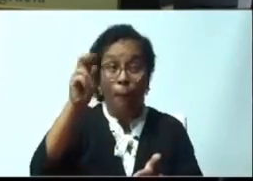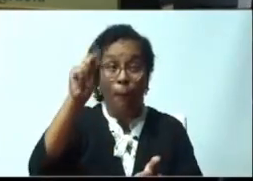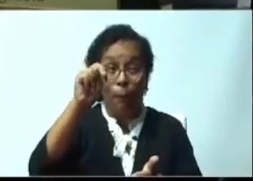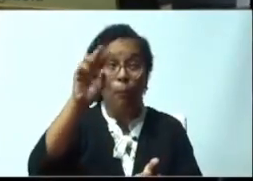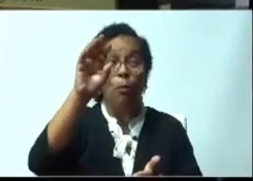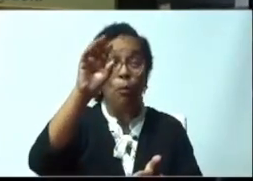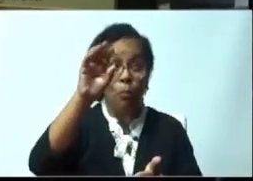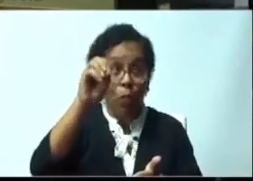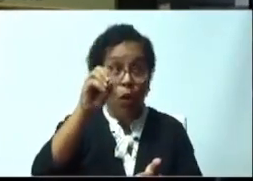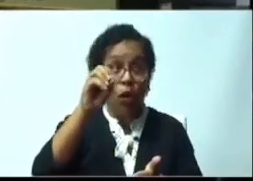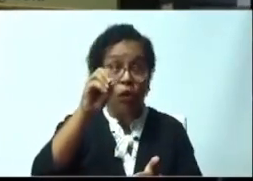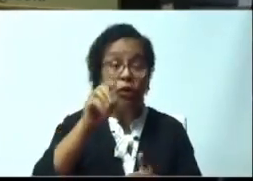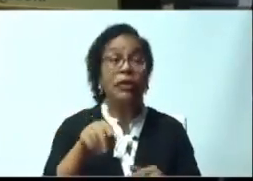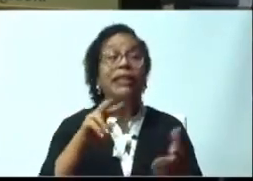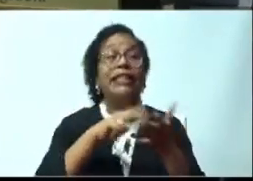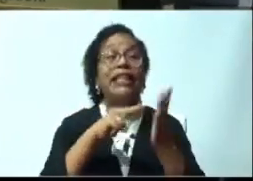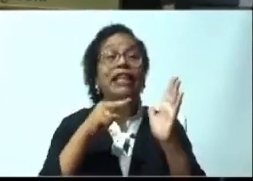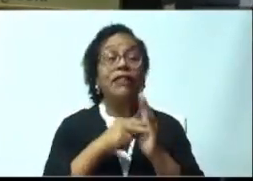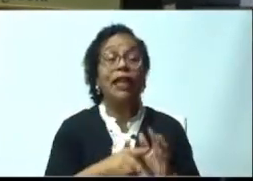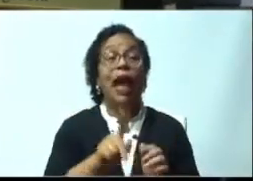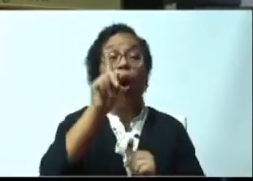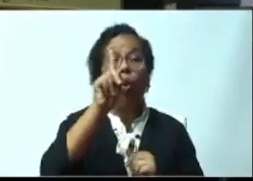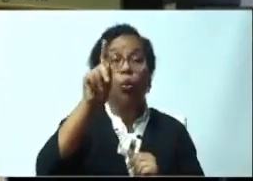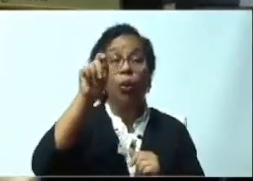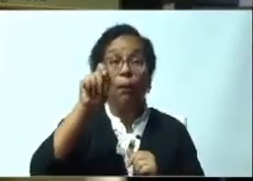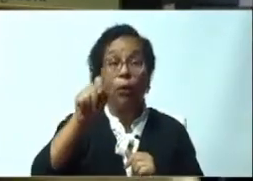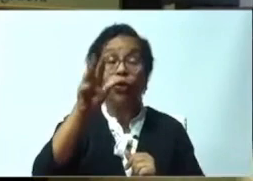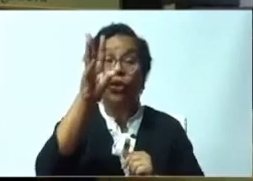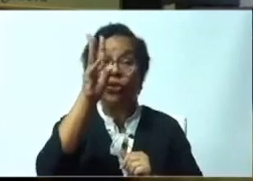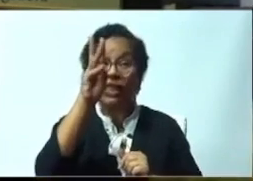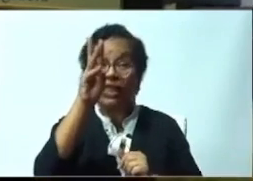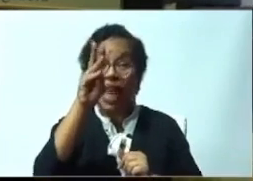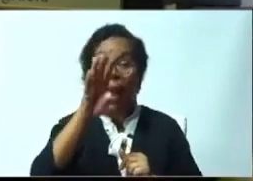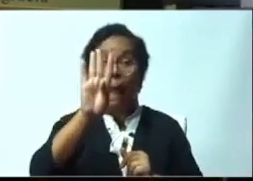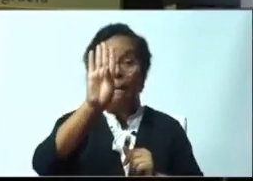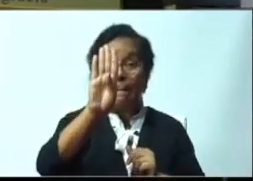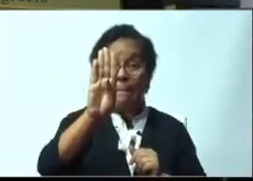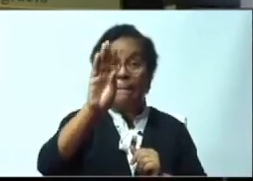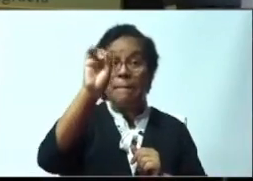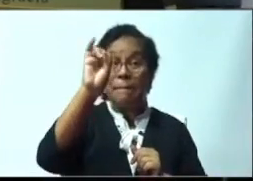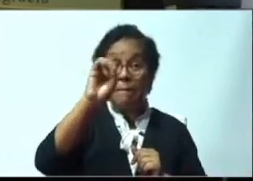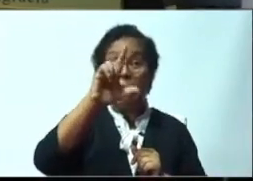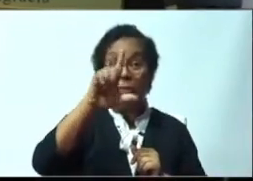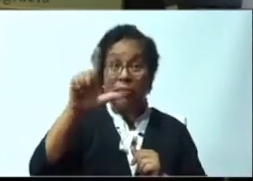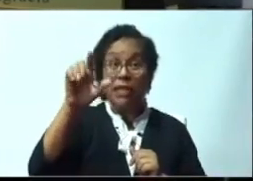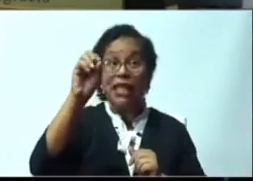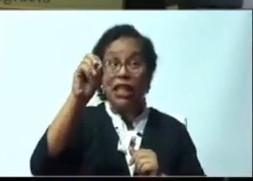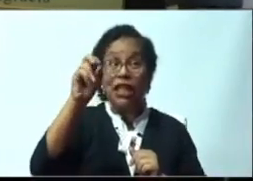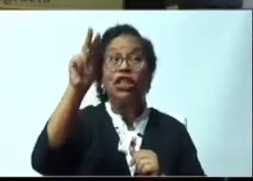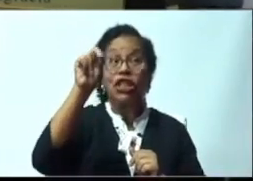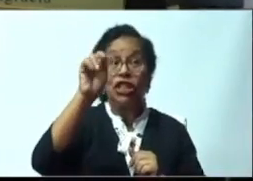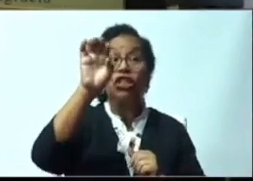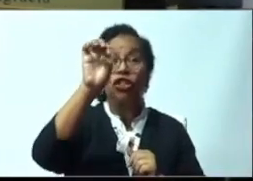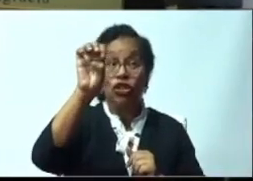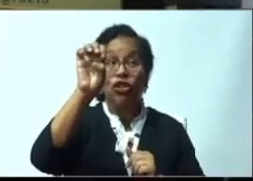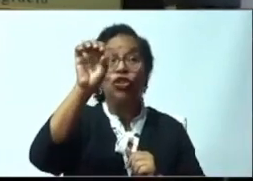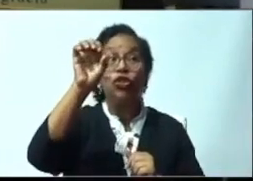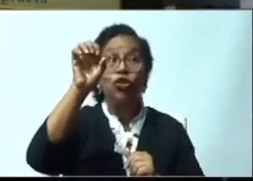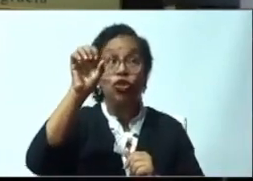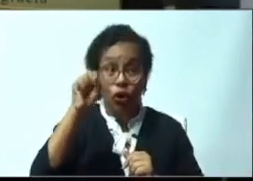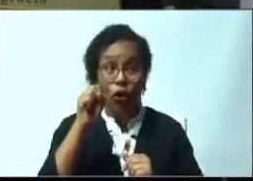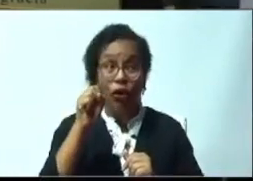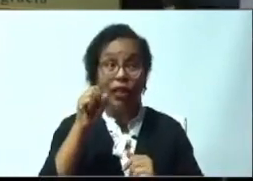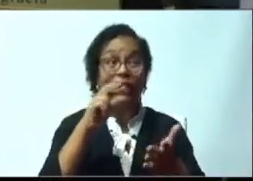1.6 billones. Del presupuesto de los 4 años de 5.2, ustedes han cogido